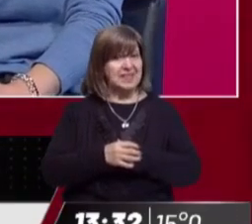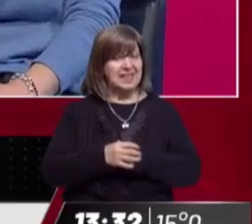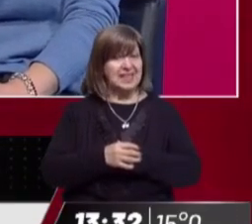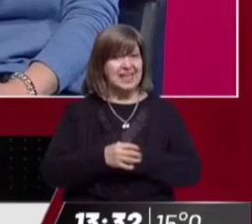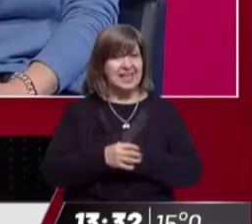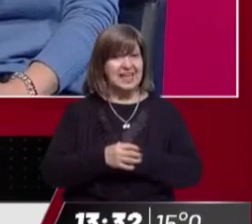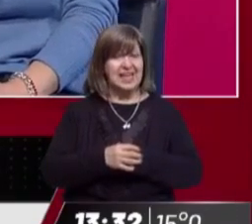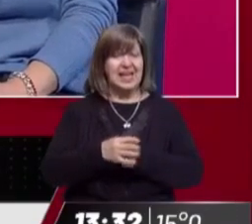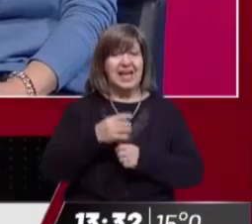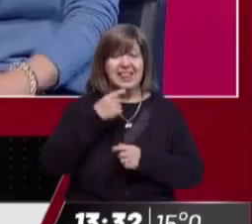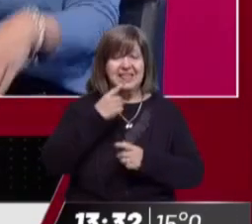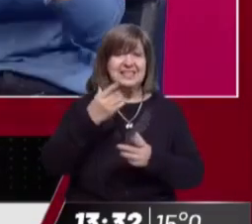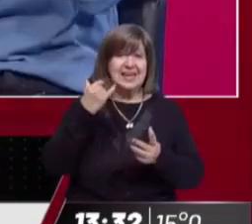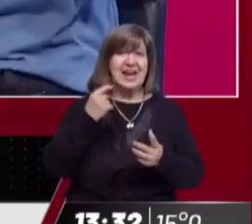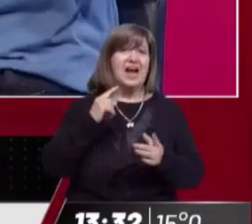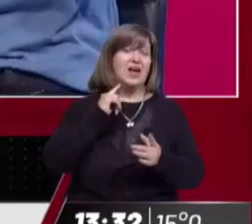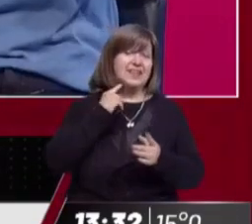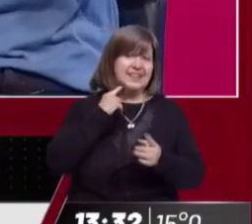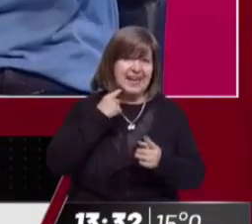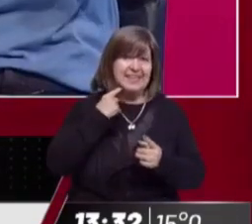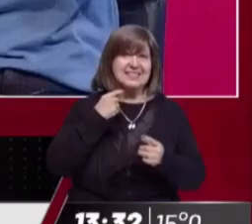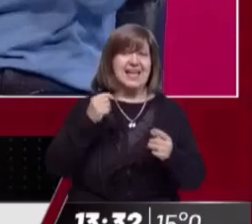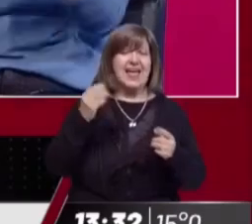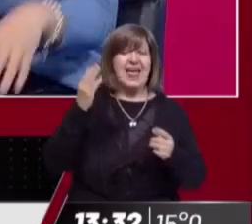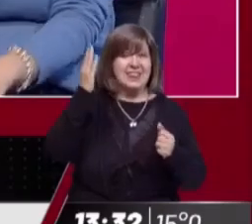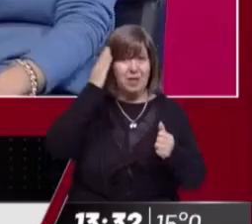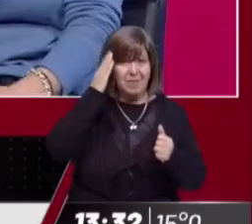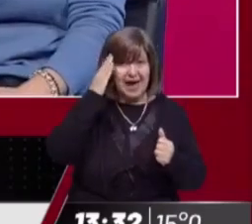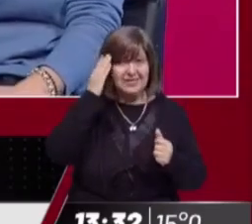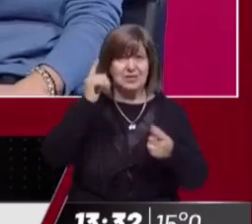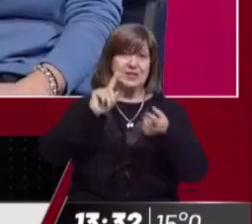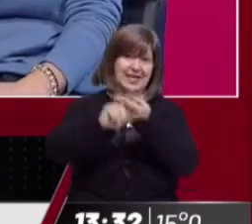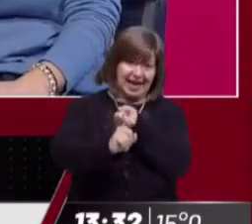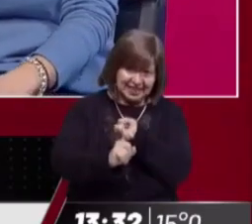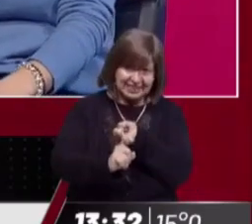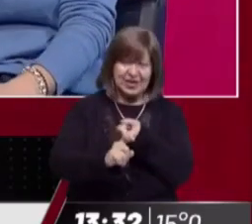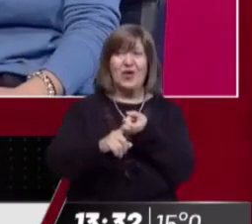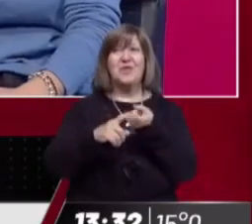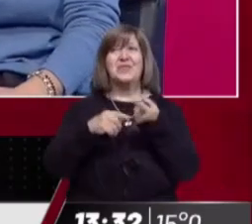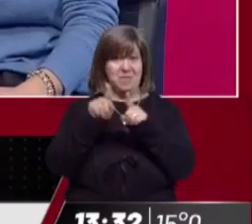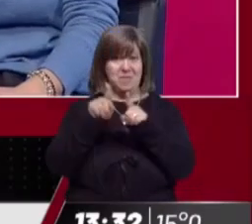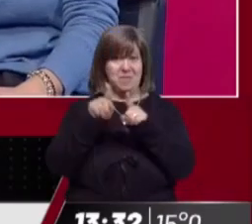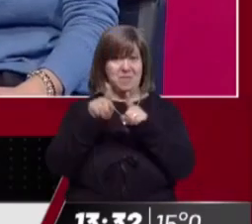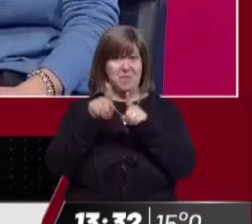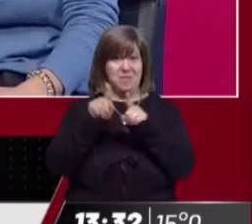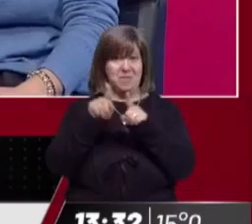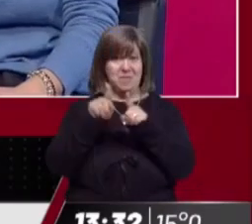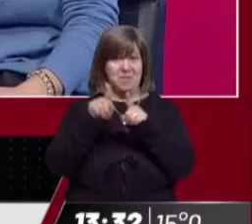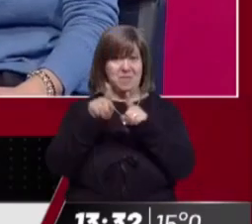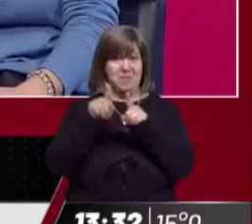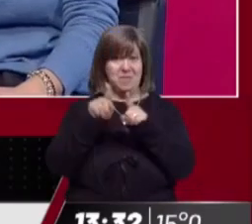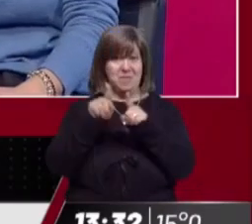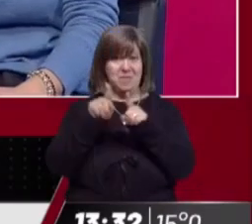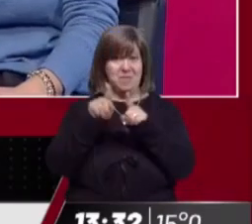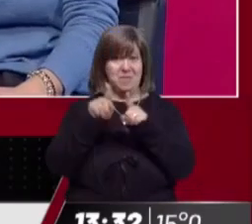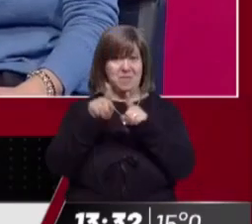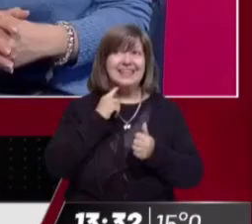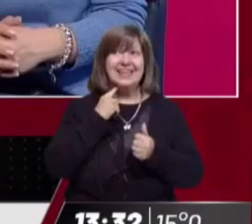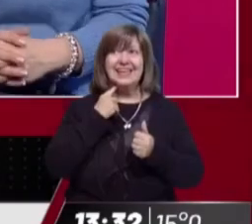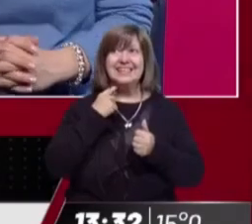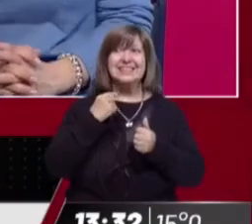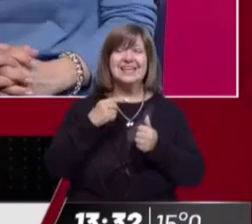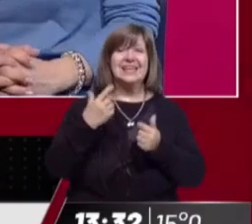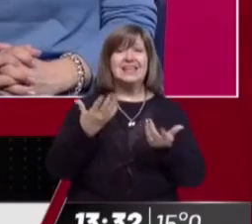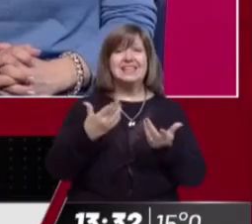de casamiento Claro claro lo miró la mujer y le dijo viejo no te vas a olvidar del 13 de marzo